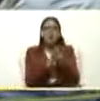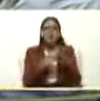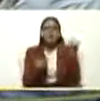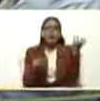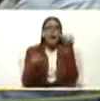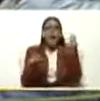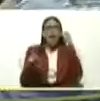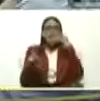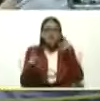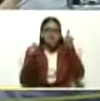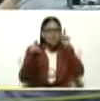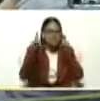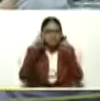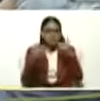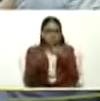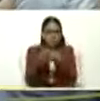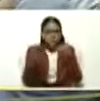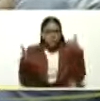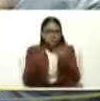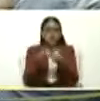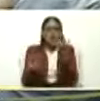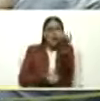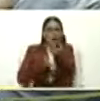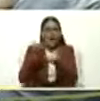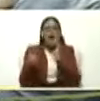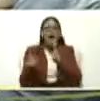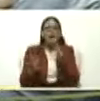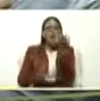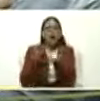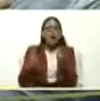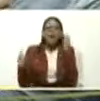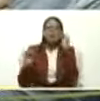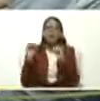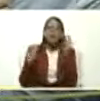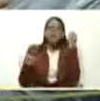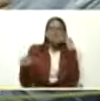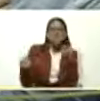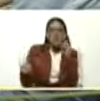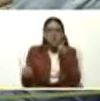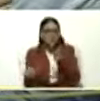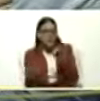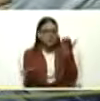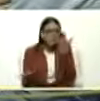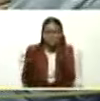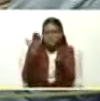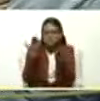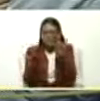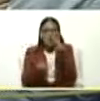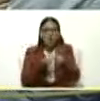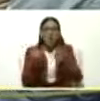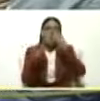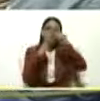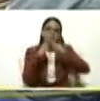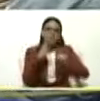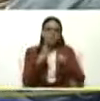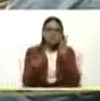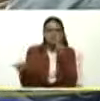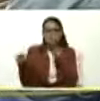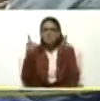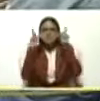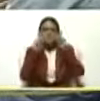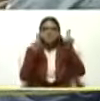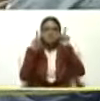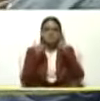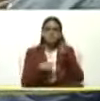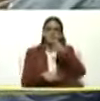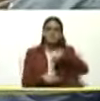ellos aprenden a ver cuál es el punto de ebullición del agua, si está frío, si está caliente, diferentes aspectos del agua. Tenemos también